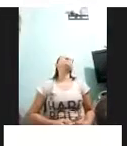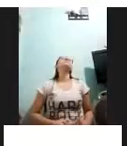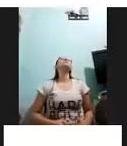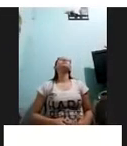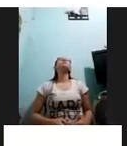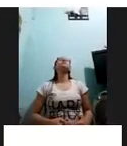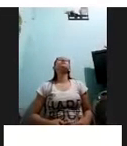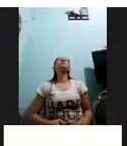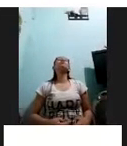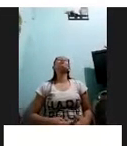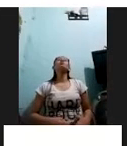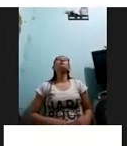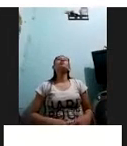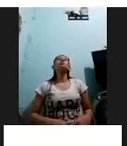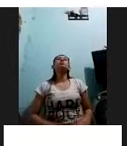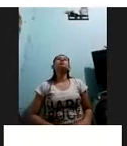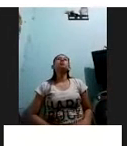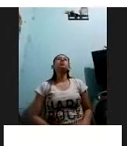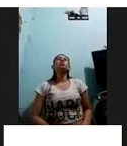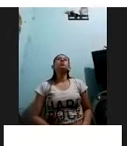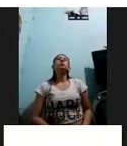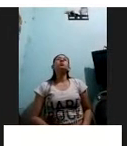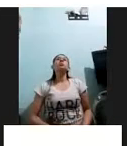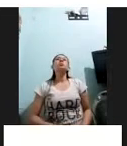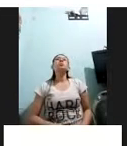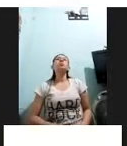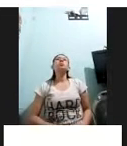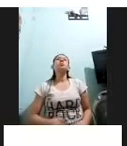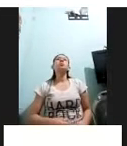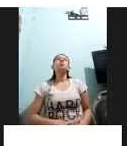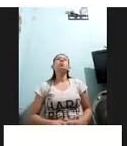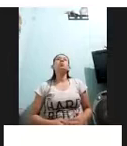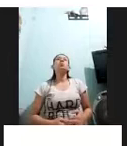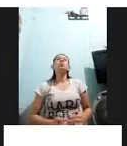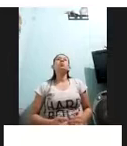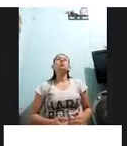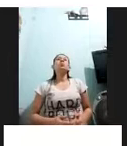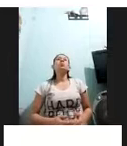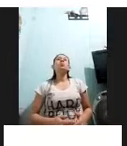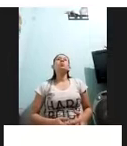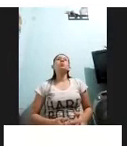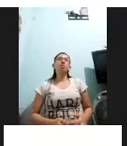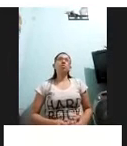T. T. T. T. T.